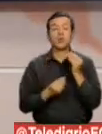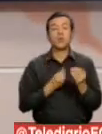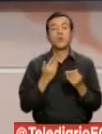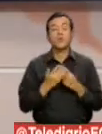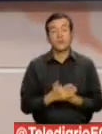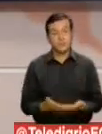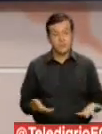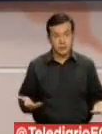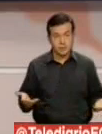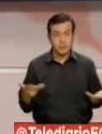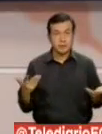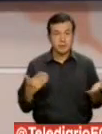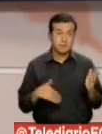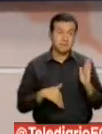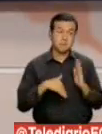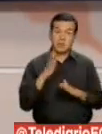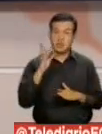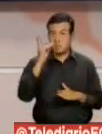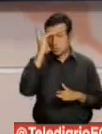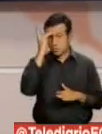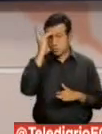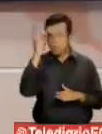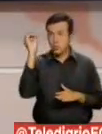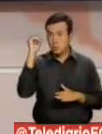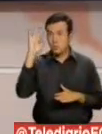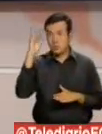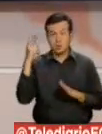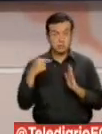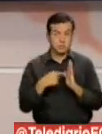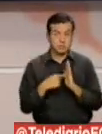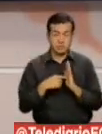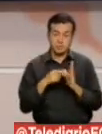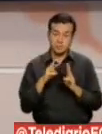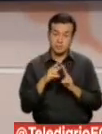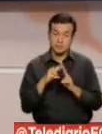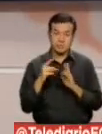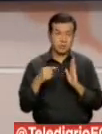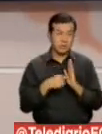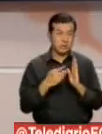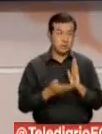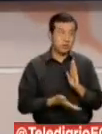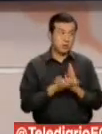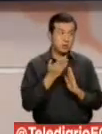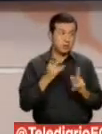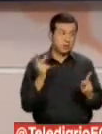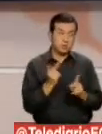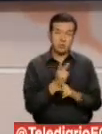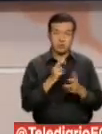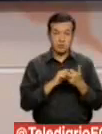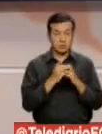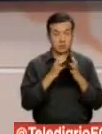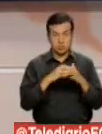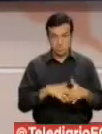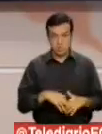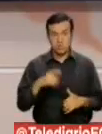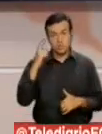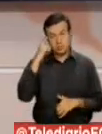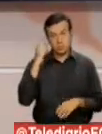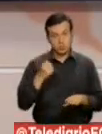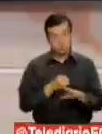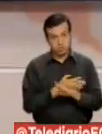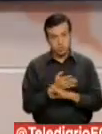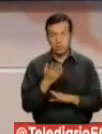dolarización es aumentando la deuda o aumentando los impuestos. Aumentar los impuestos sería recesivo. Más bien, yo